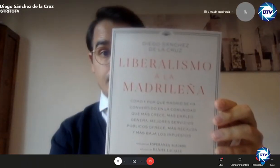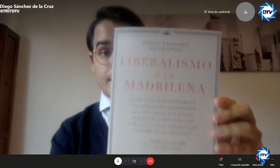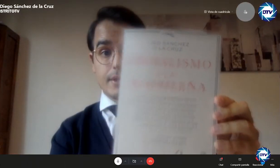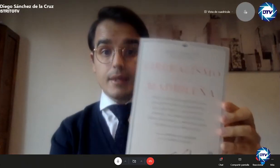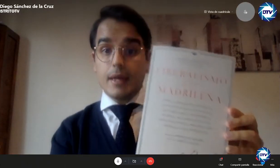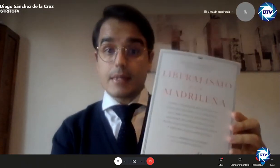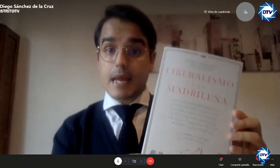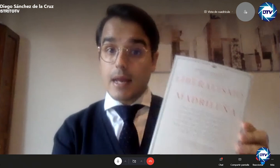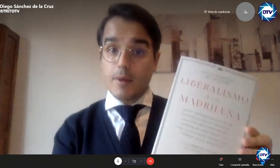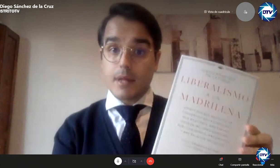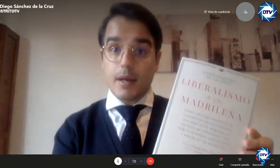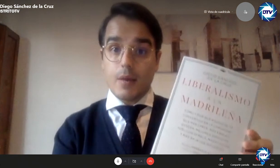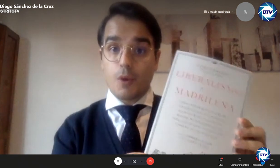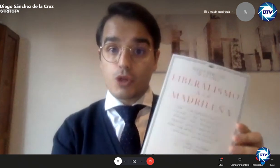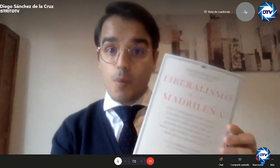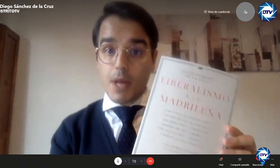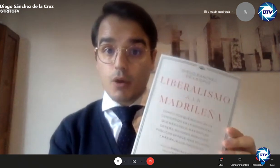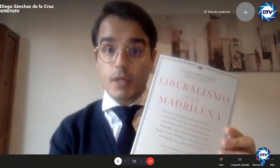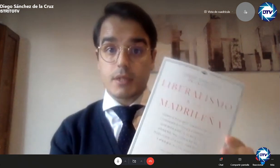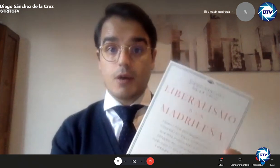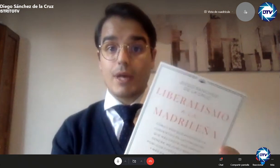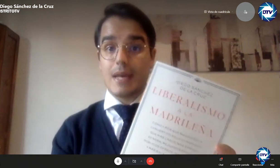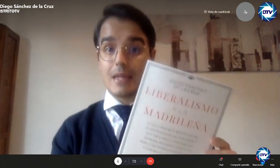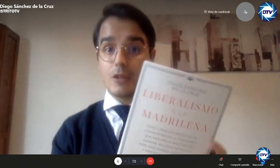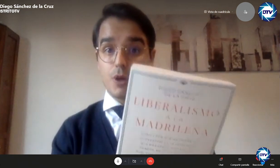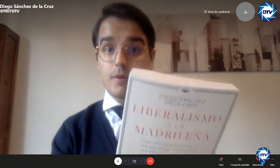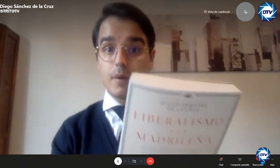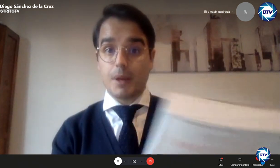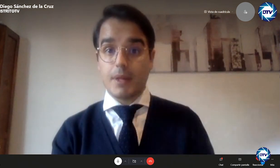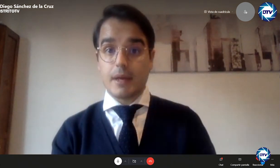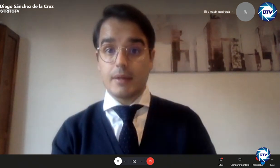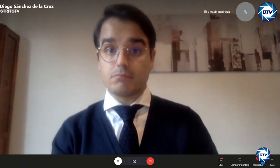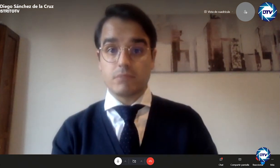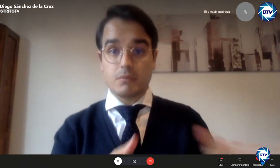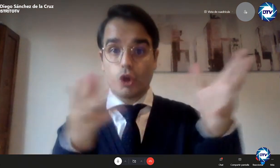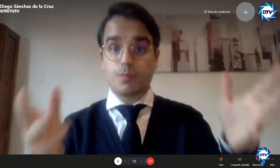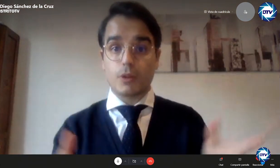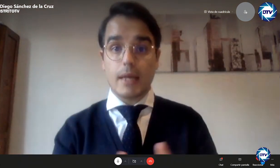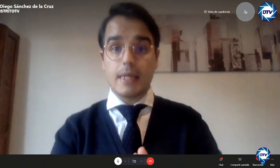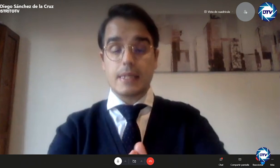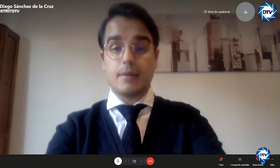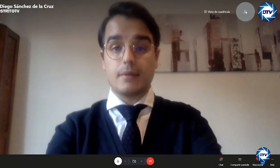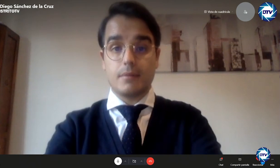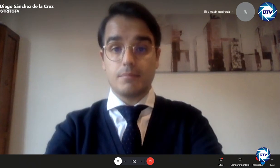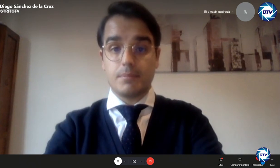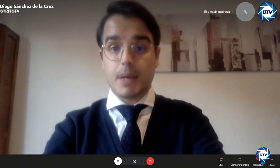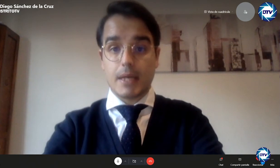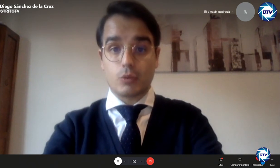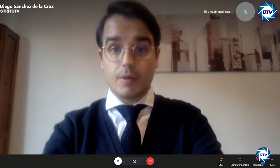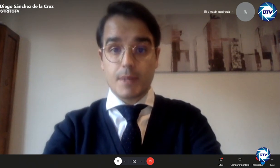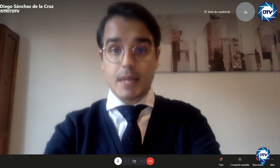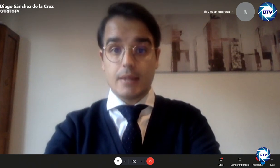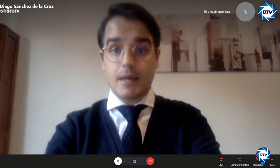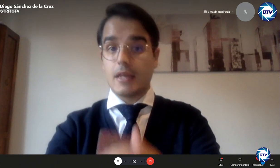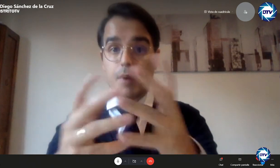la madrileña. Sale a la venta el próximo miércoles, aunque ya está disponible en preventa en todos los portales y en páginas